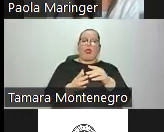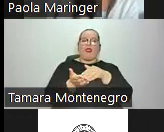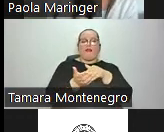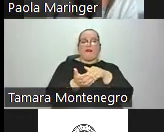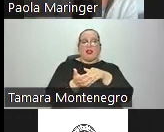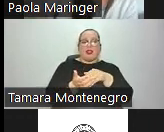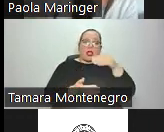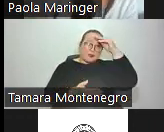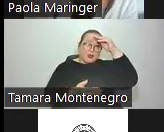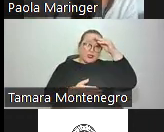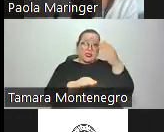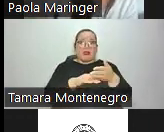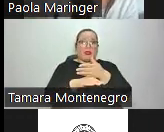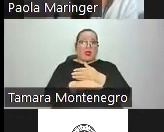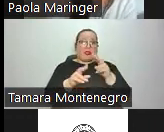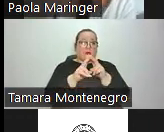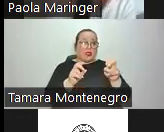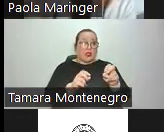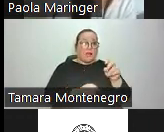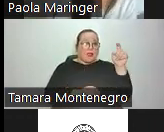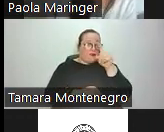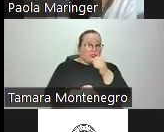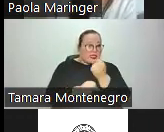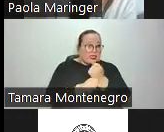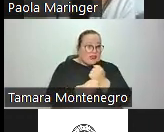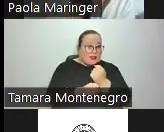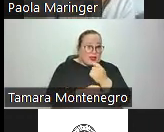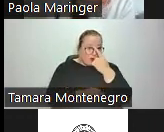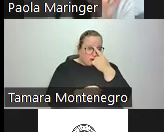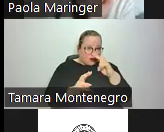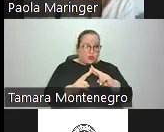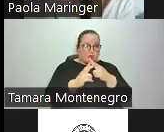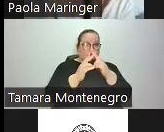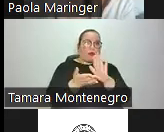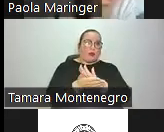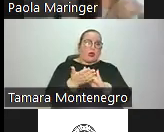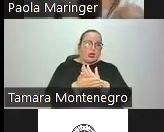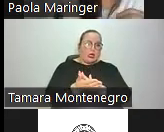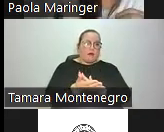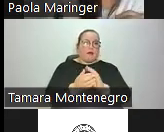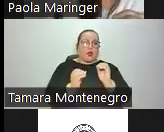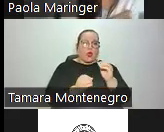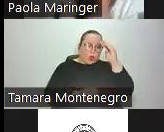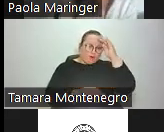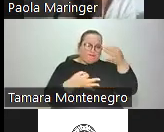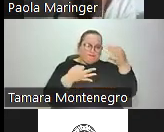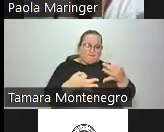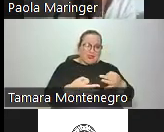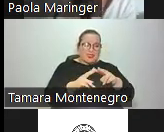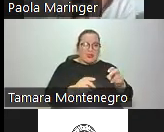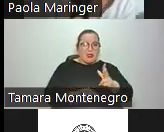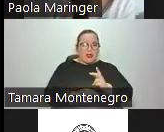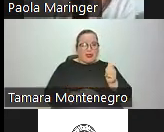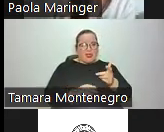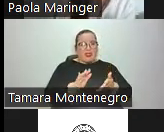la experiencia previa en sector crítico. Aquí sale construcción. Vamos a ir poniendo alguno. O expertise con clientes